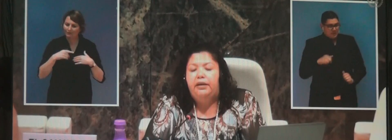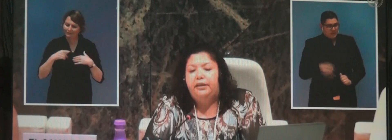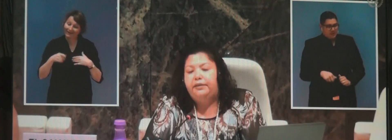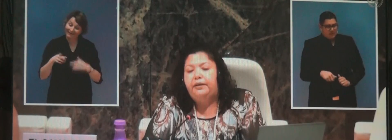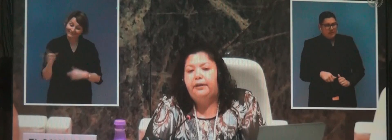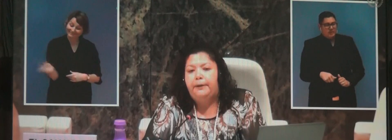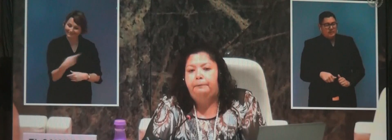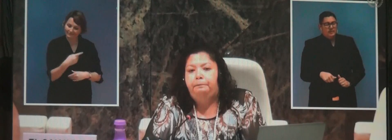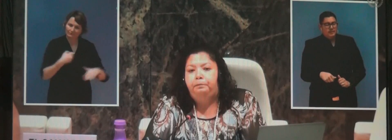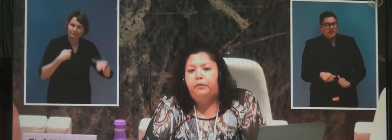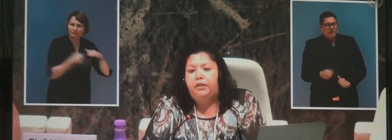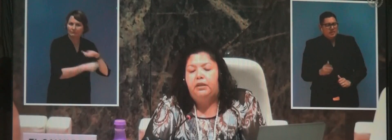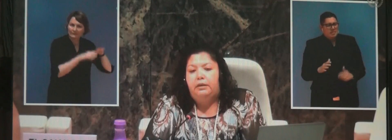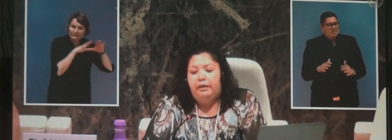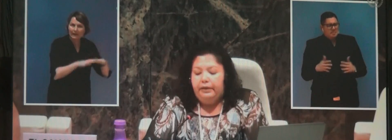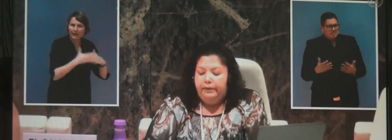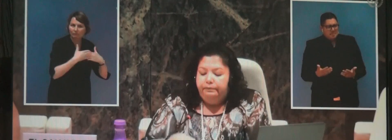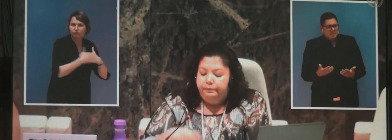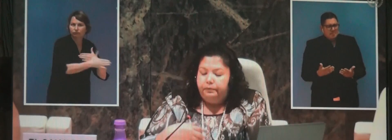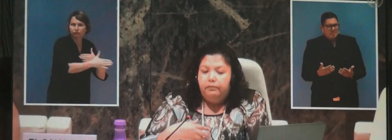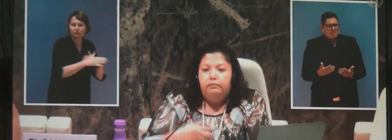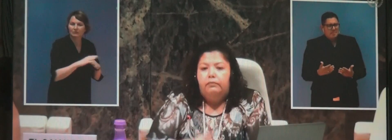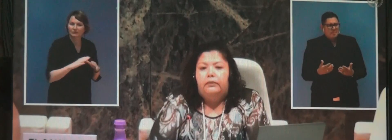puedan ir